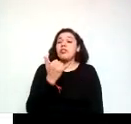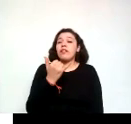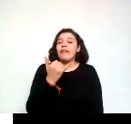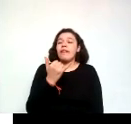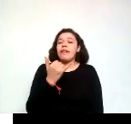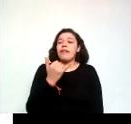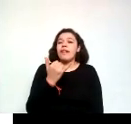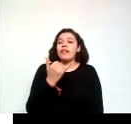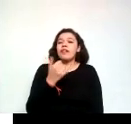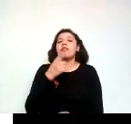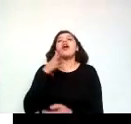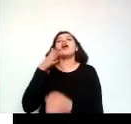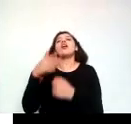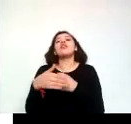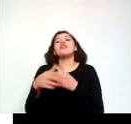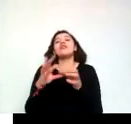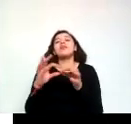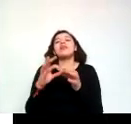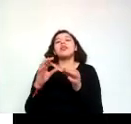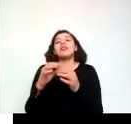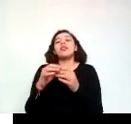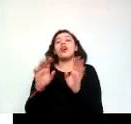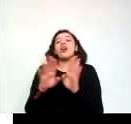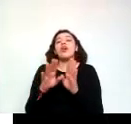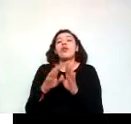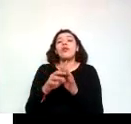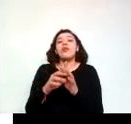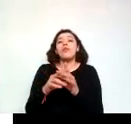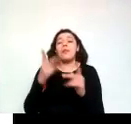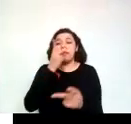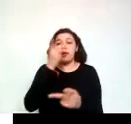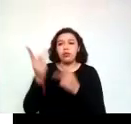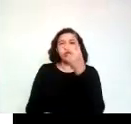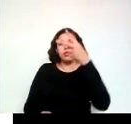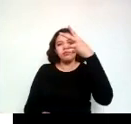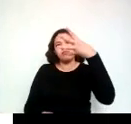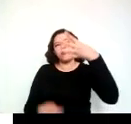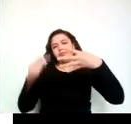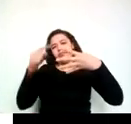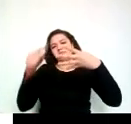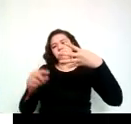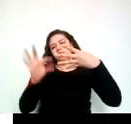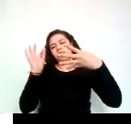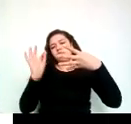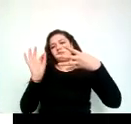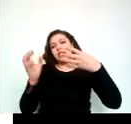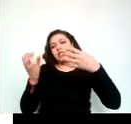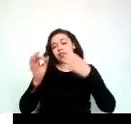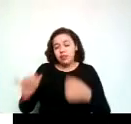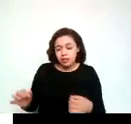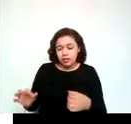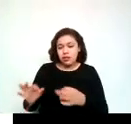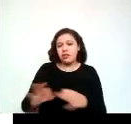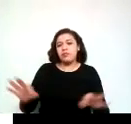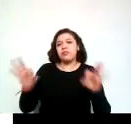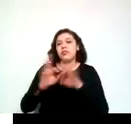poquito más adelante. Los cuestionarios son de opción múltiple y es importante que solo respondan o marquen